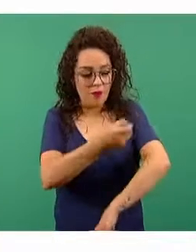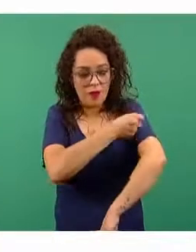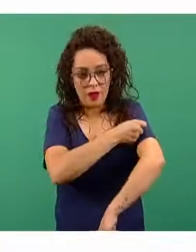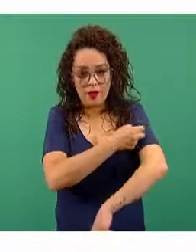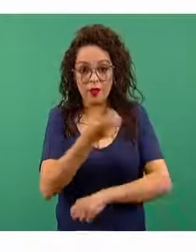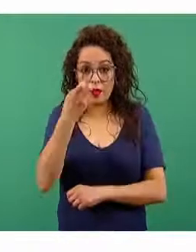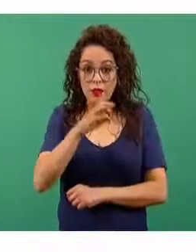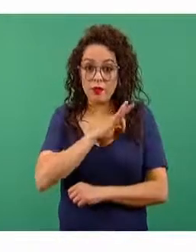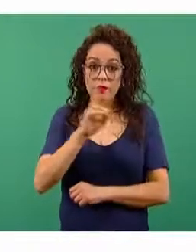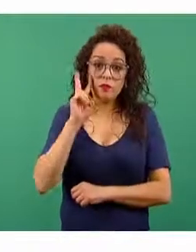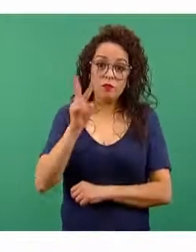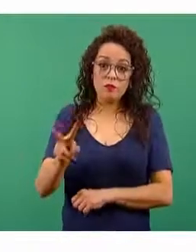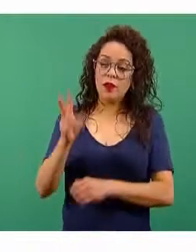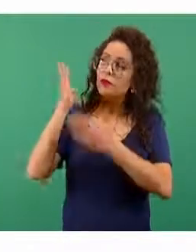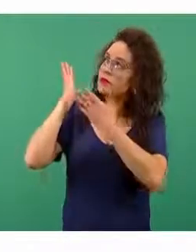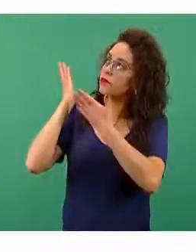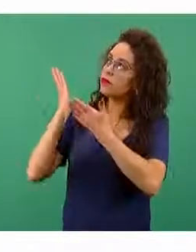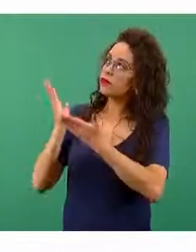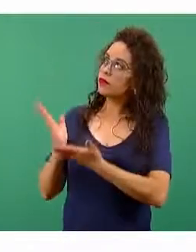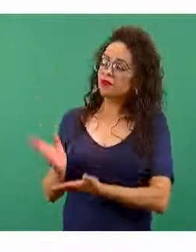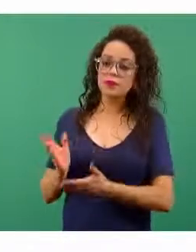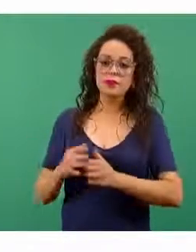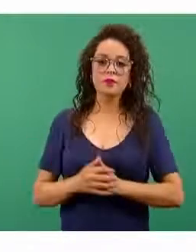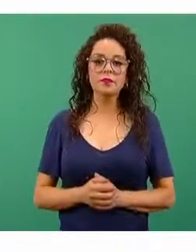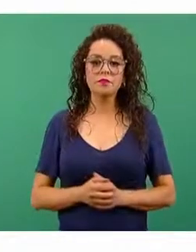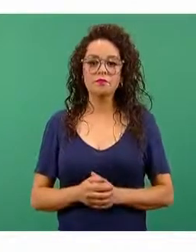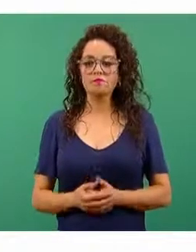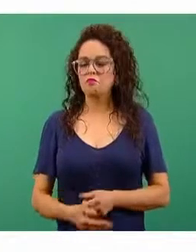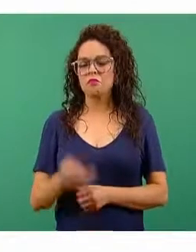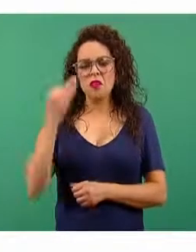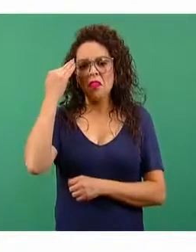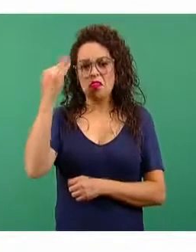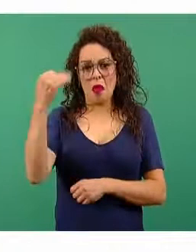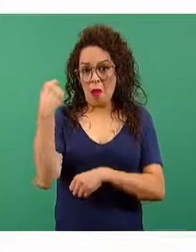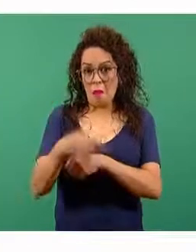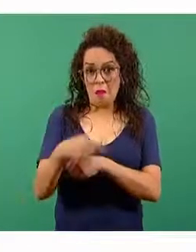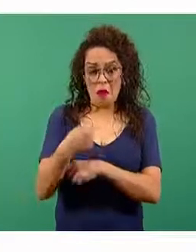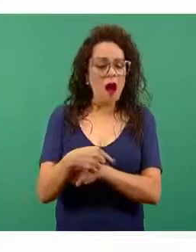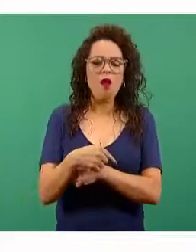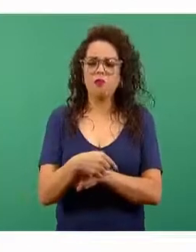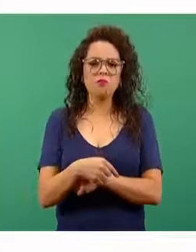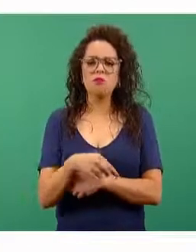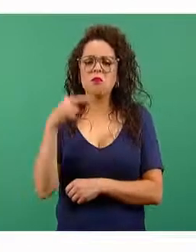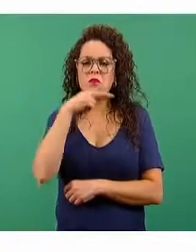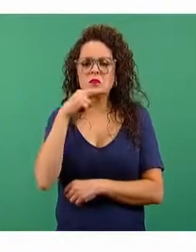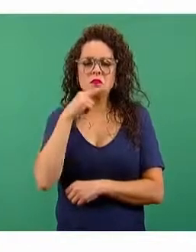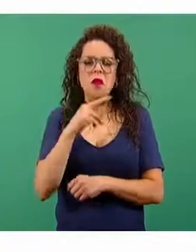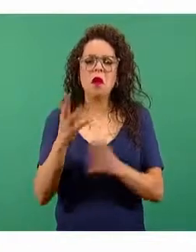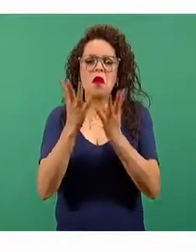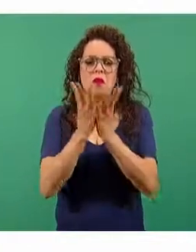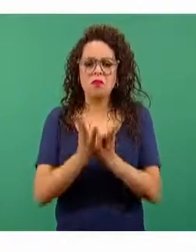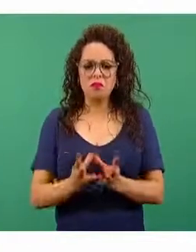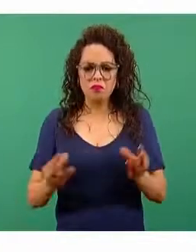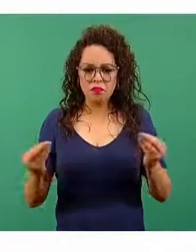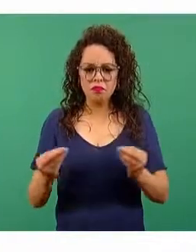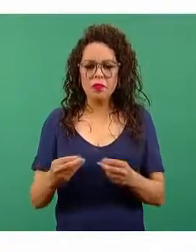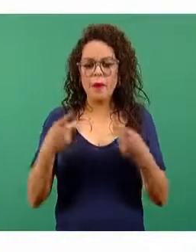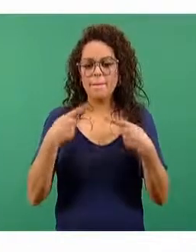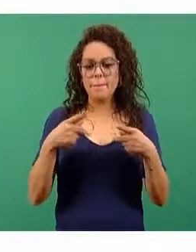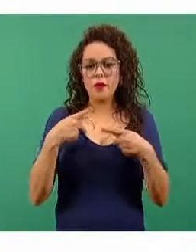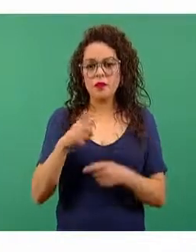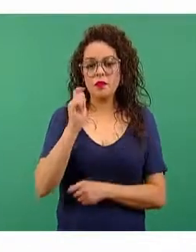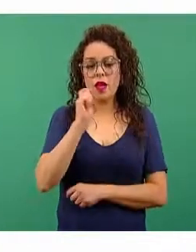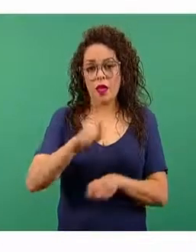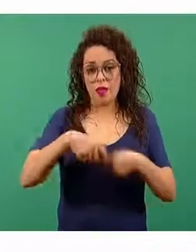condiciones de salud, en su mayoría transitorias, de corta duración, las reacciones orgánicas que presentan las personas que pueden